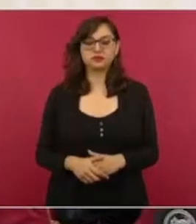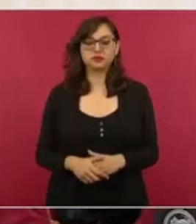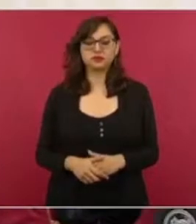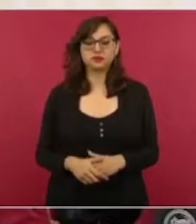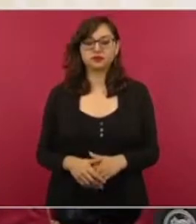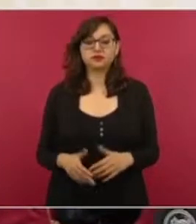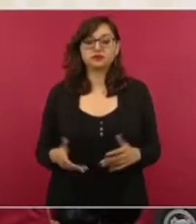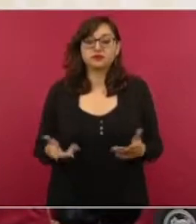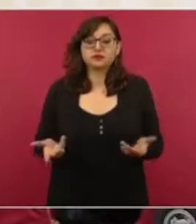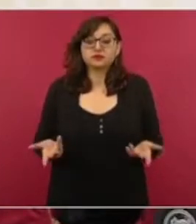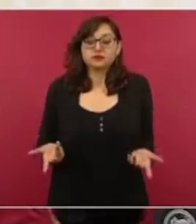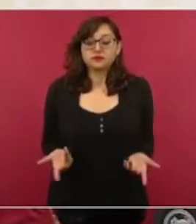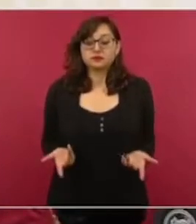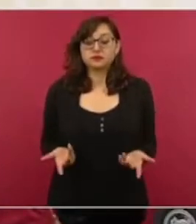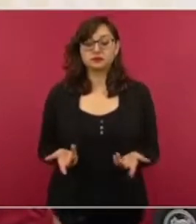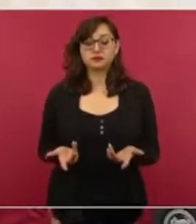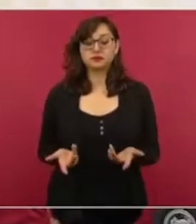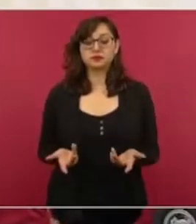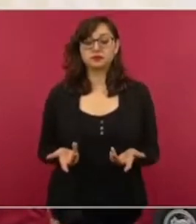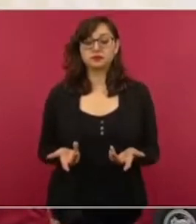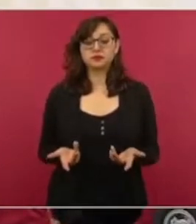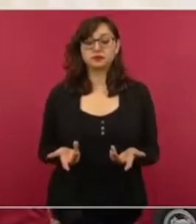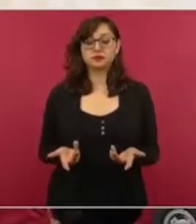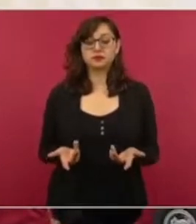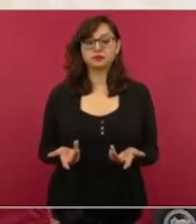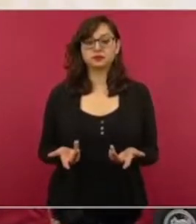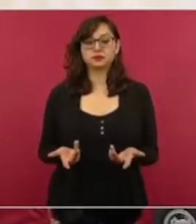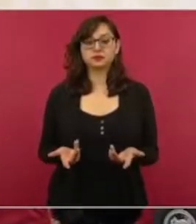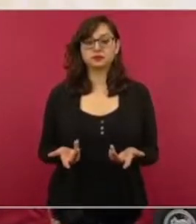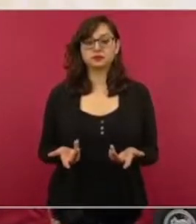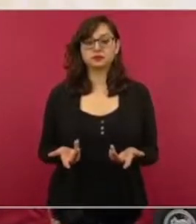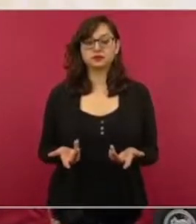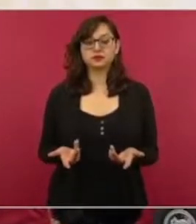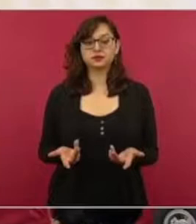No estuve de acuerdo cuando le quitaron al